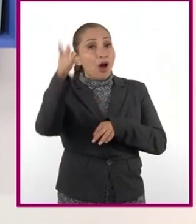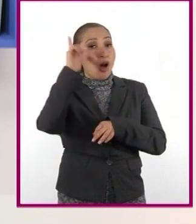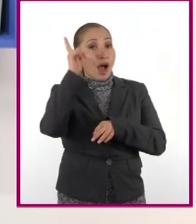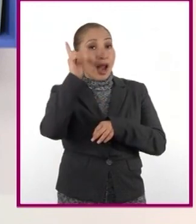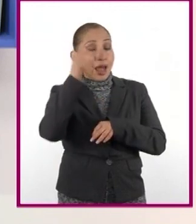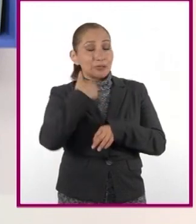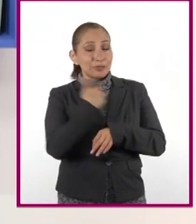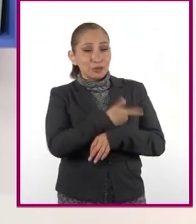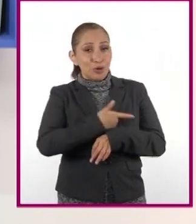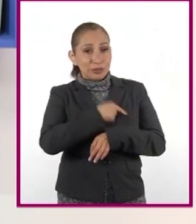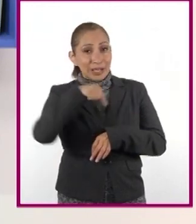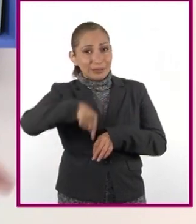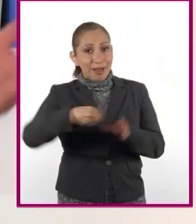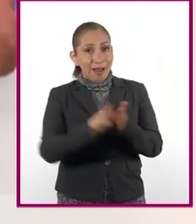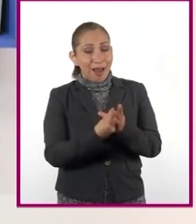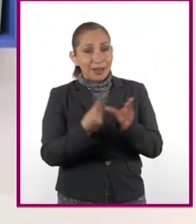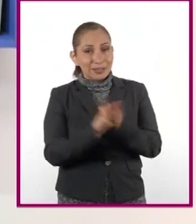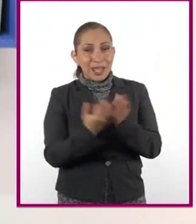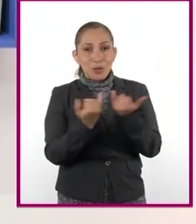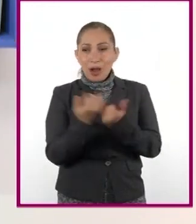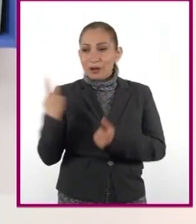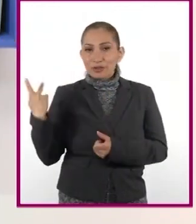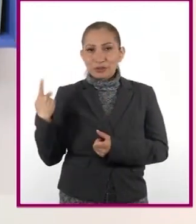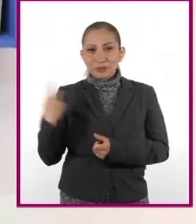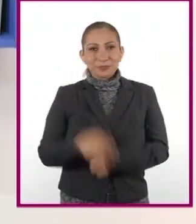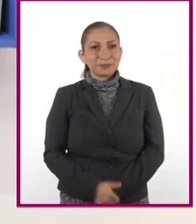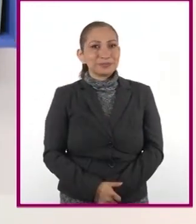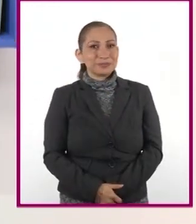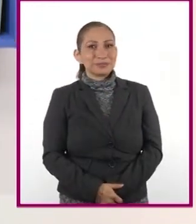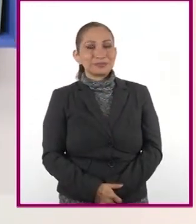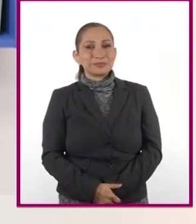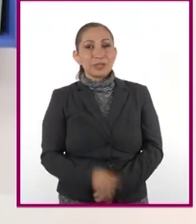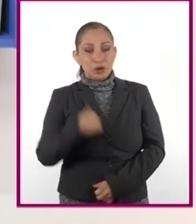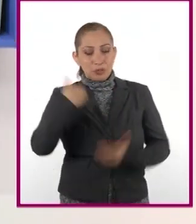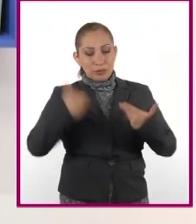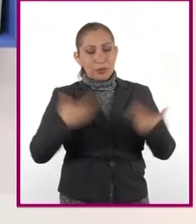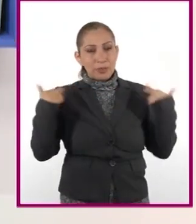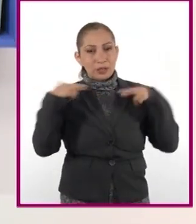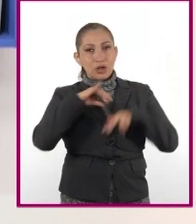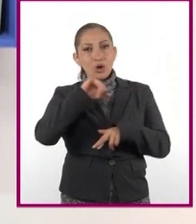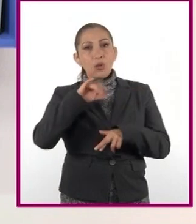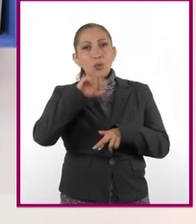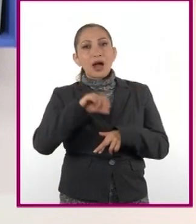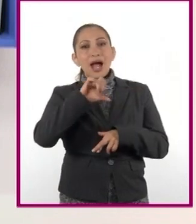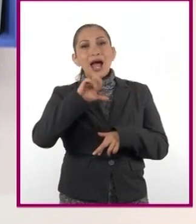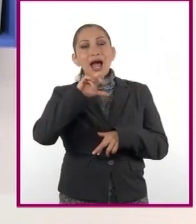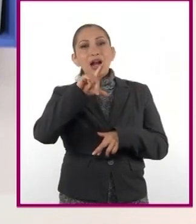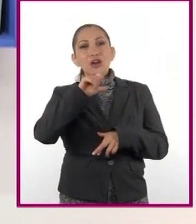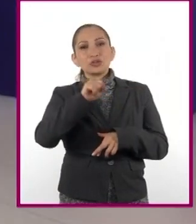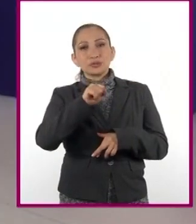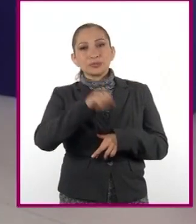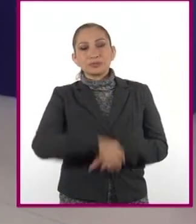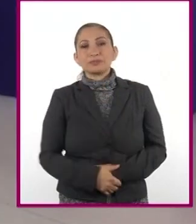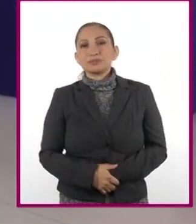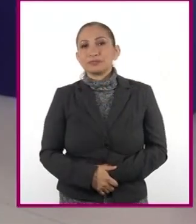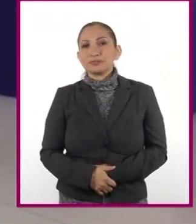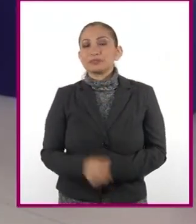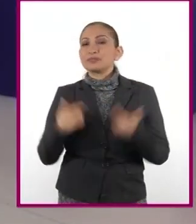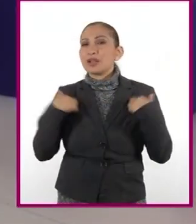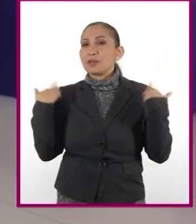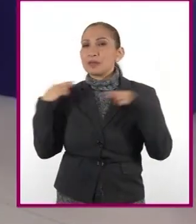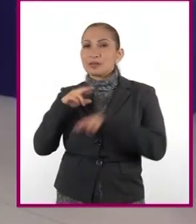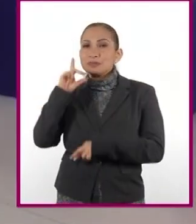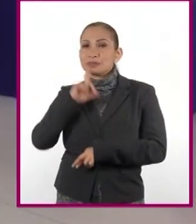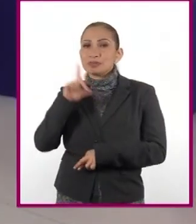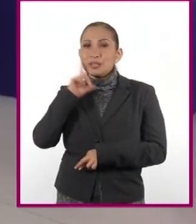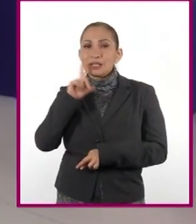hayan disfrutado de esta sesión tanto como nosotros. Yo soy el profesor Juan Carlos Alfonso Vences. Y yo,